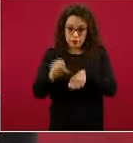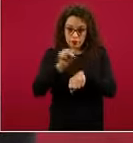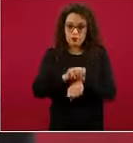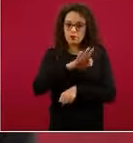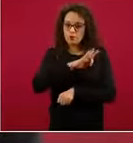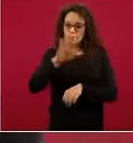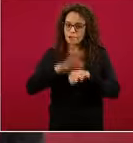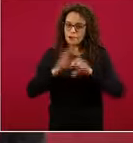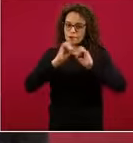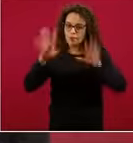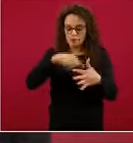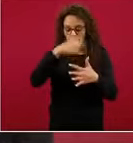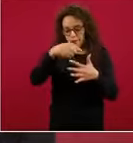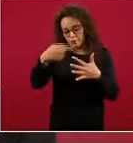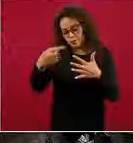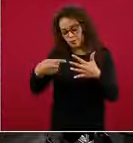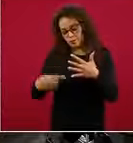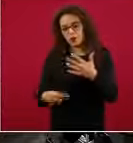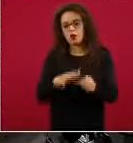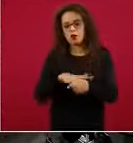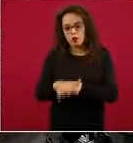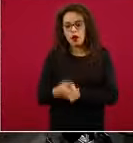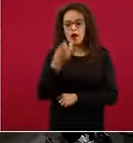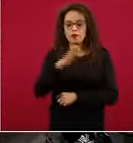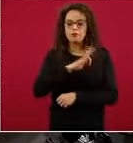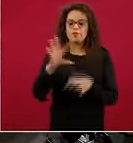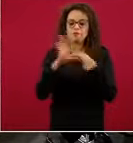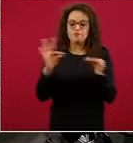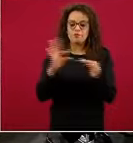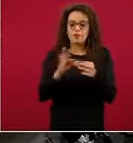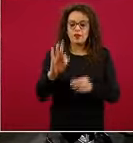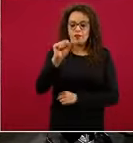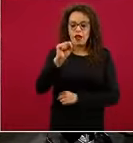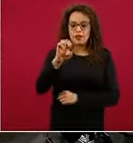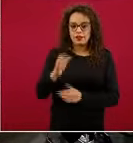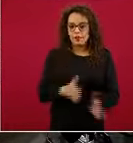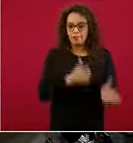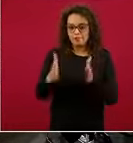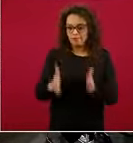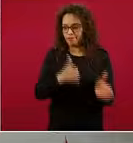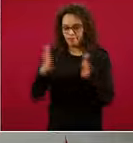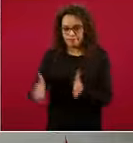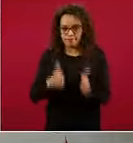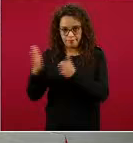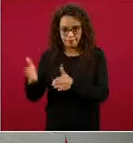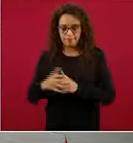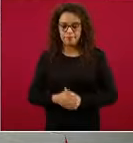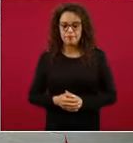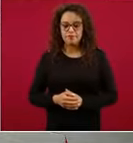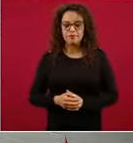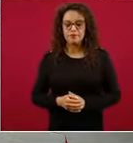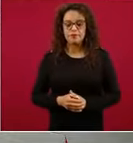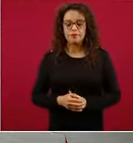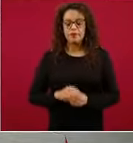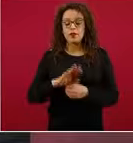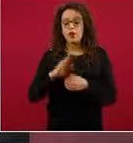detallando esos elementos y entonces ya hablaremos de esas fases siguientes. Respecto a la mortalidad